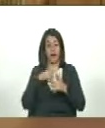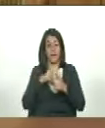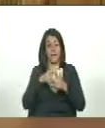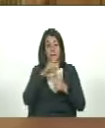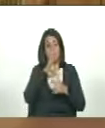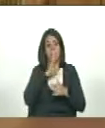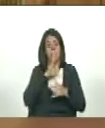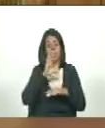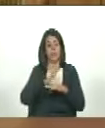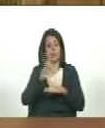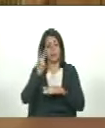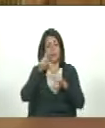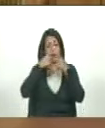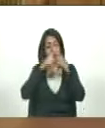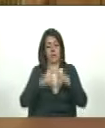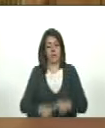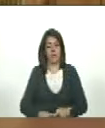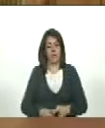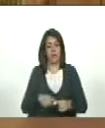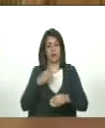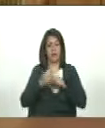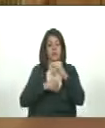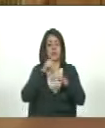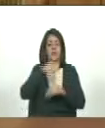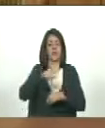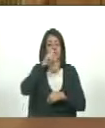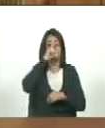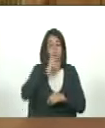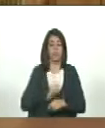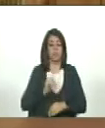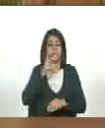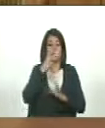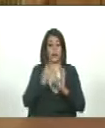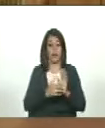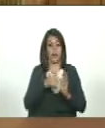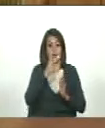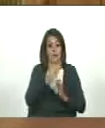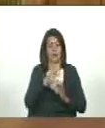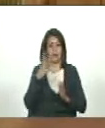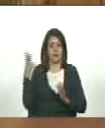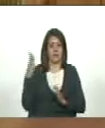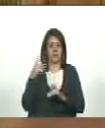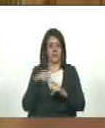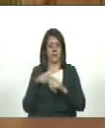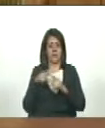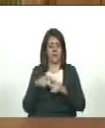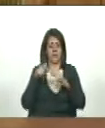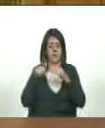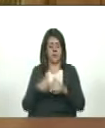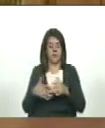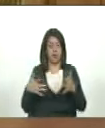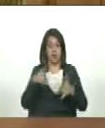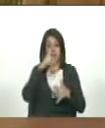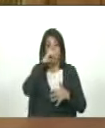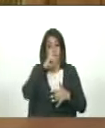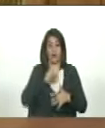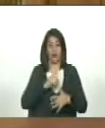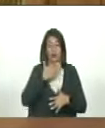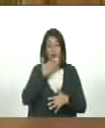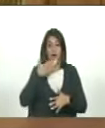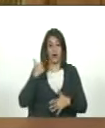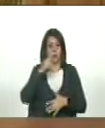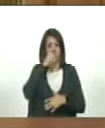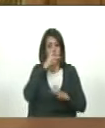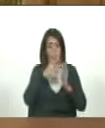de Venezuela presupuestado este año 2024 que viene, va a ser un año mucho mejor